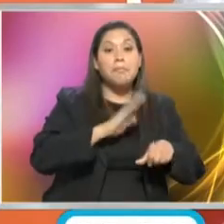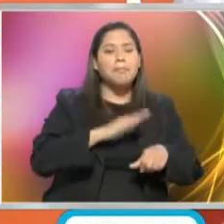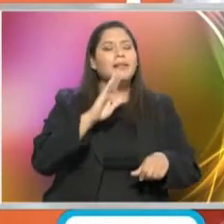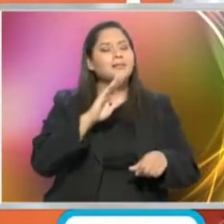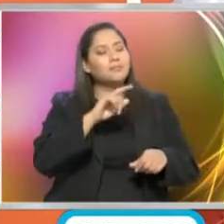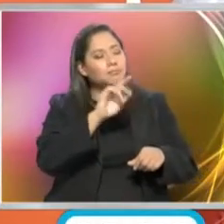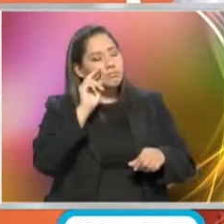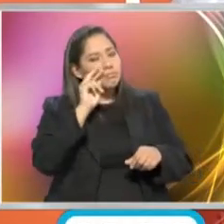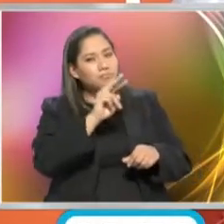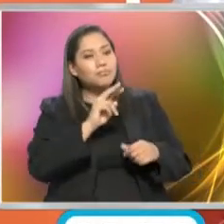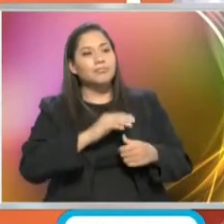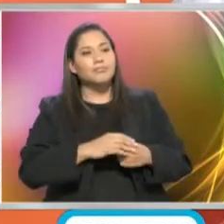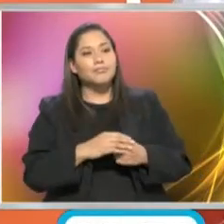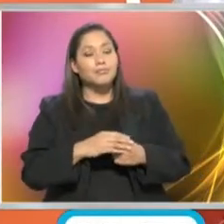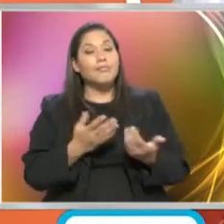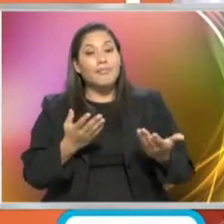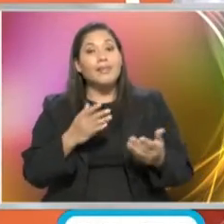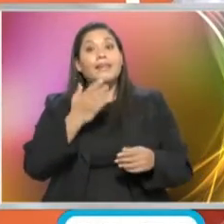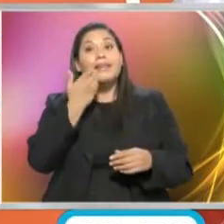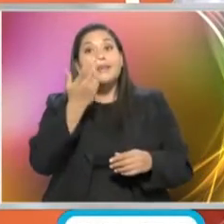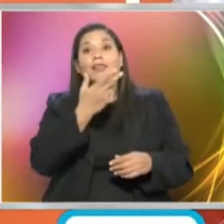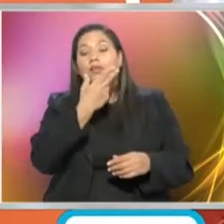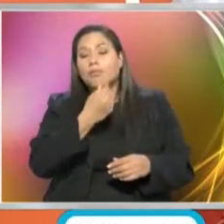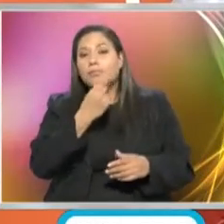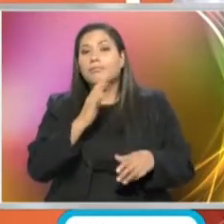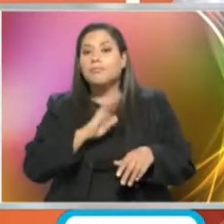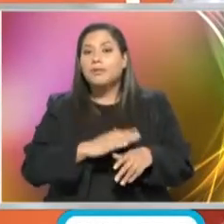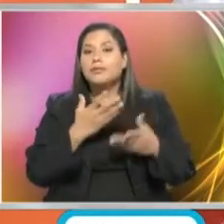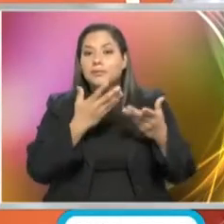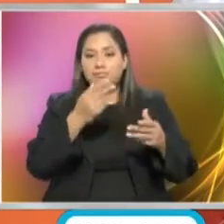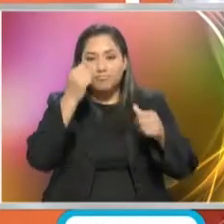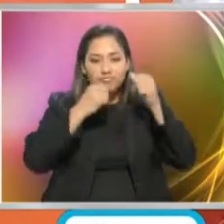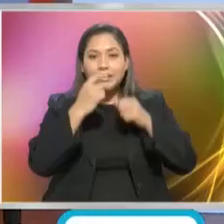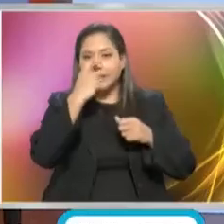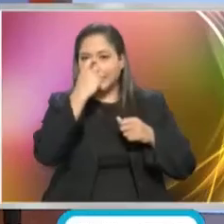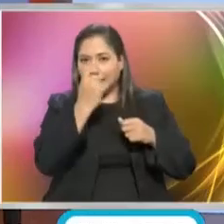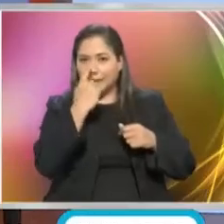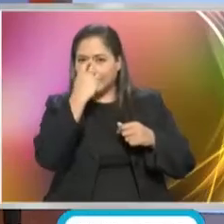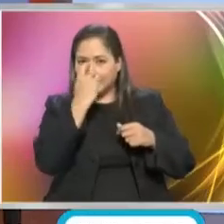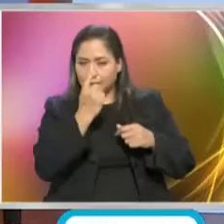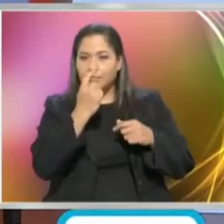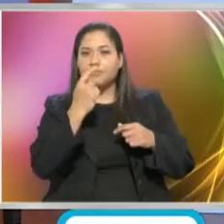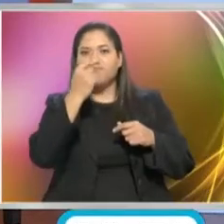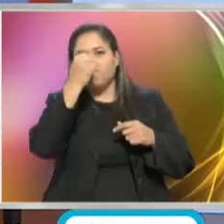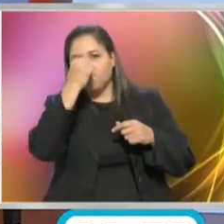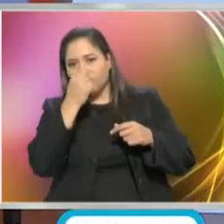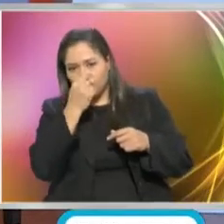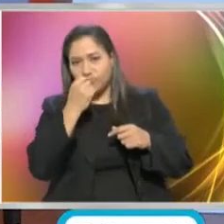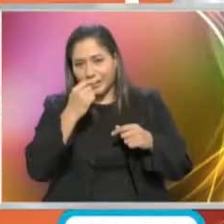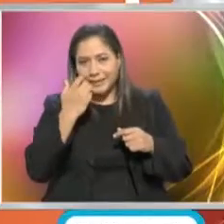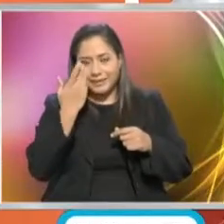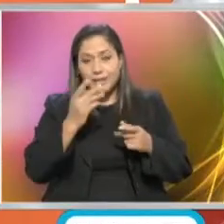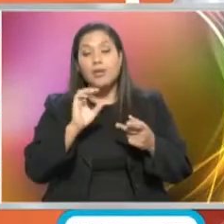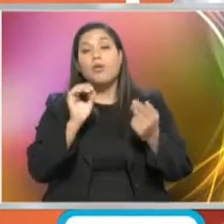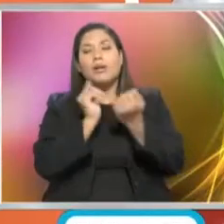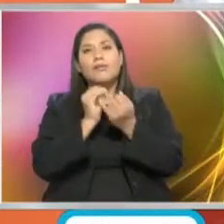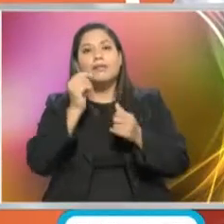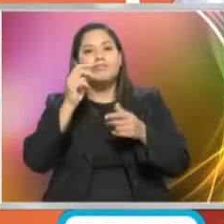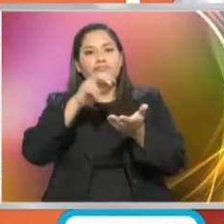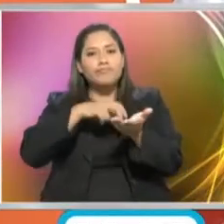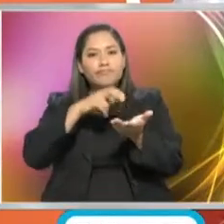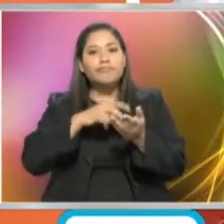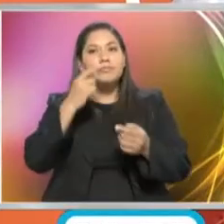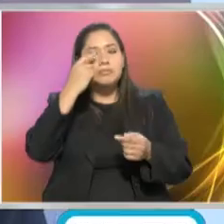visto que buscan los hombres es la cirugía de nariz, corrección estética de la nariz y corrección de